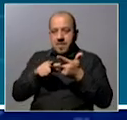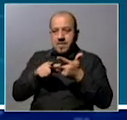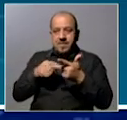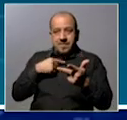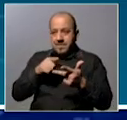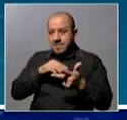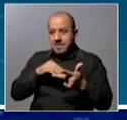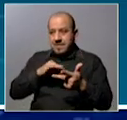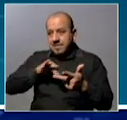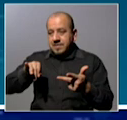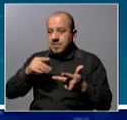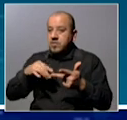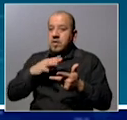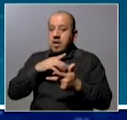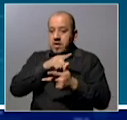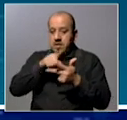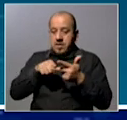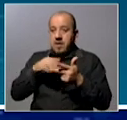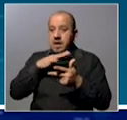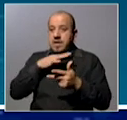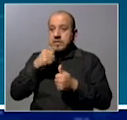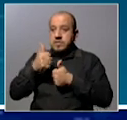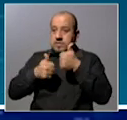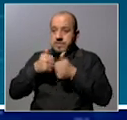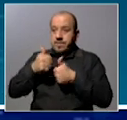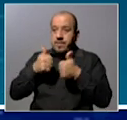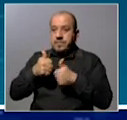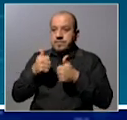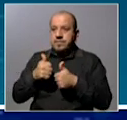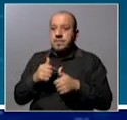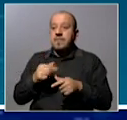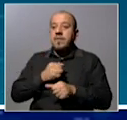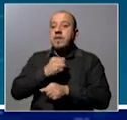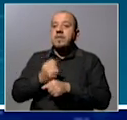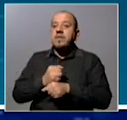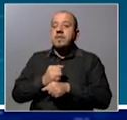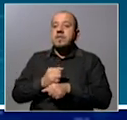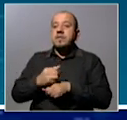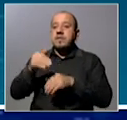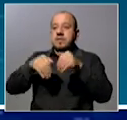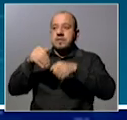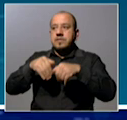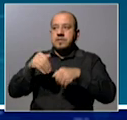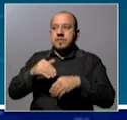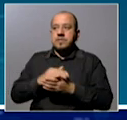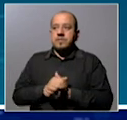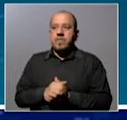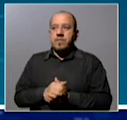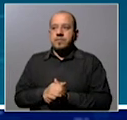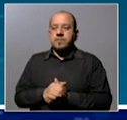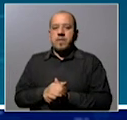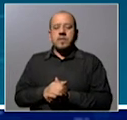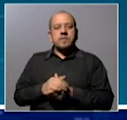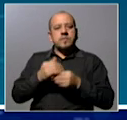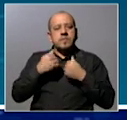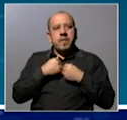que probablemente tengamos una competencia muy muy ajustada hasta el final de la elección. Nos queda un minuto, Daniel, y a